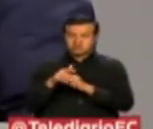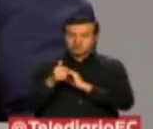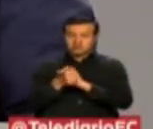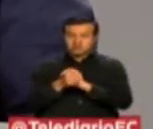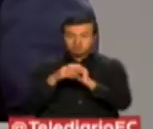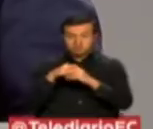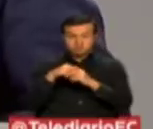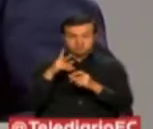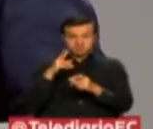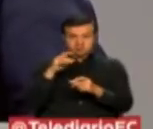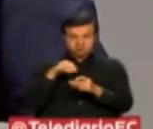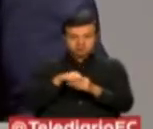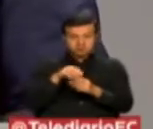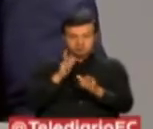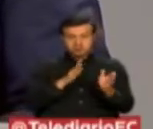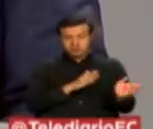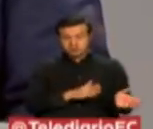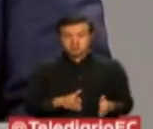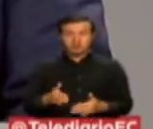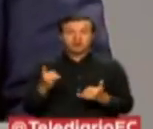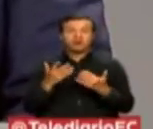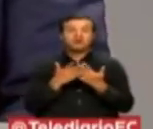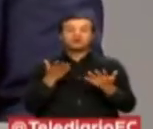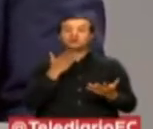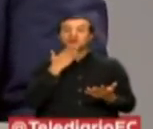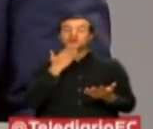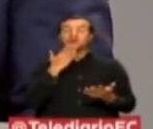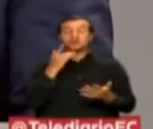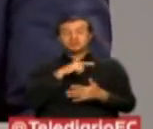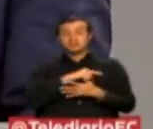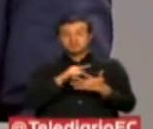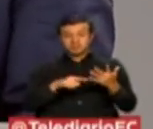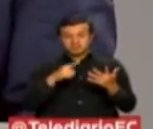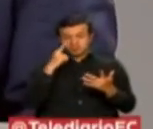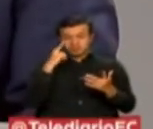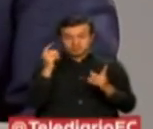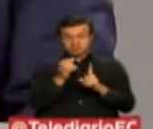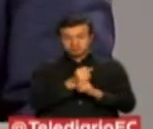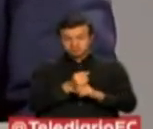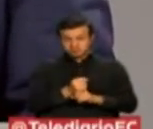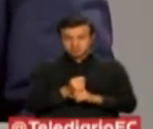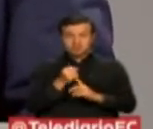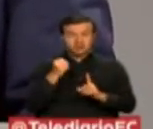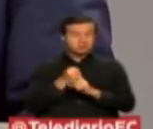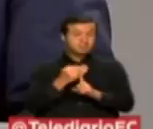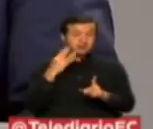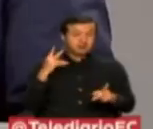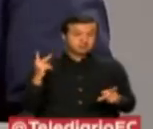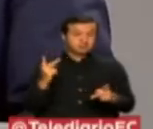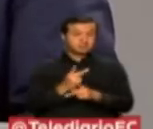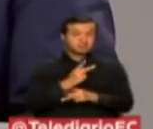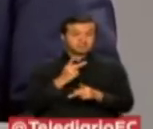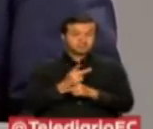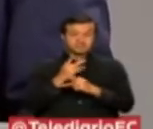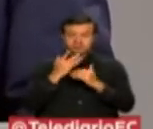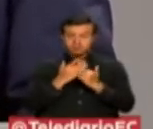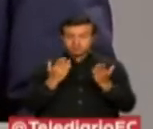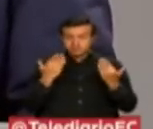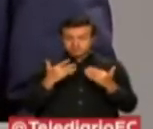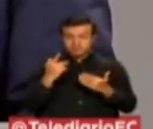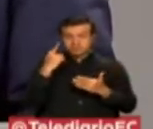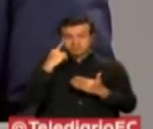están adentro. ¿Qué ocurre en este momento? ¿Cuáles son los resultados, los impactos causados por esta campaña que